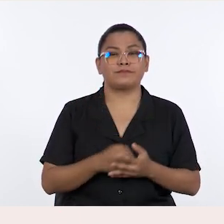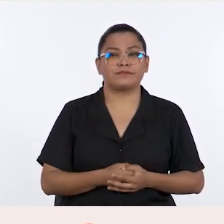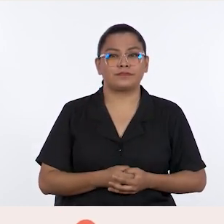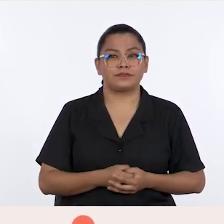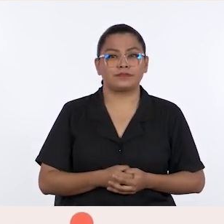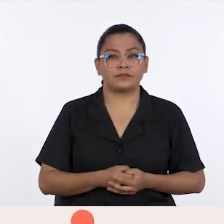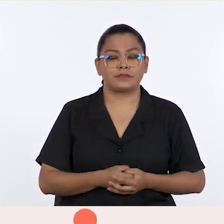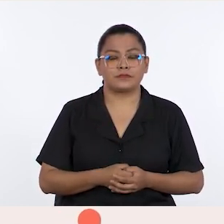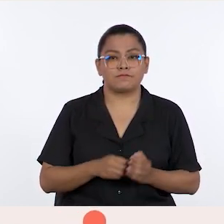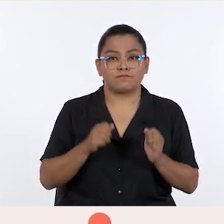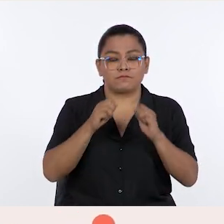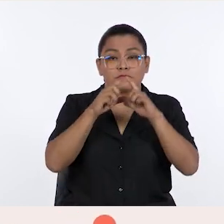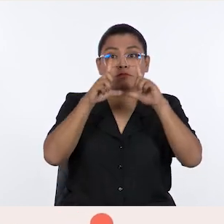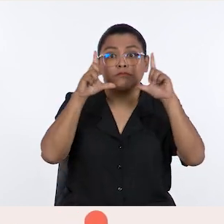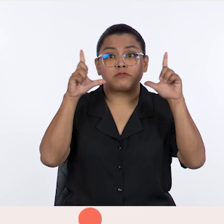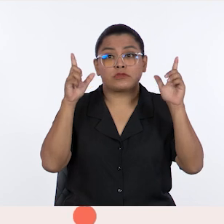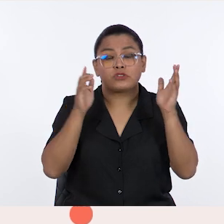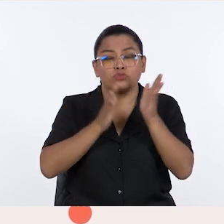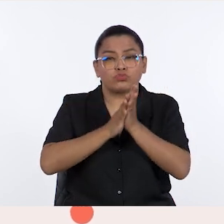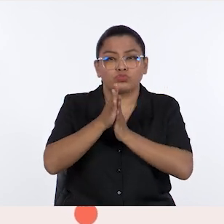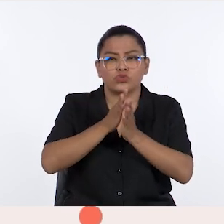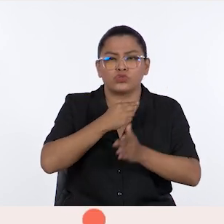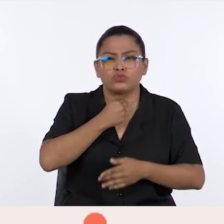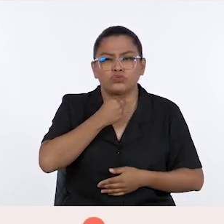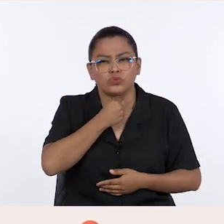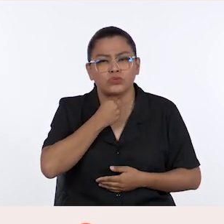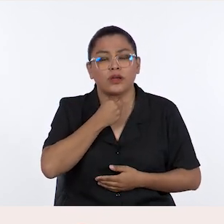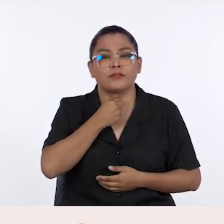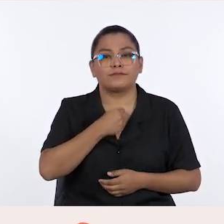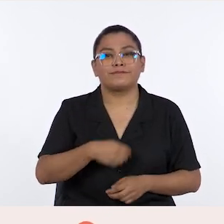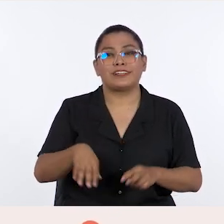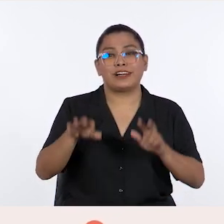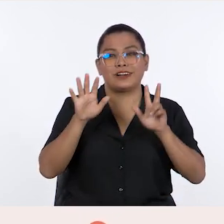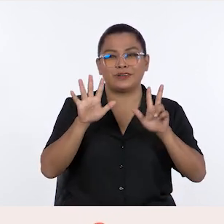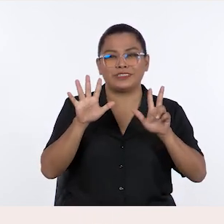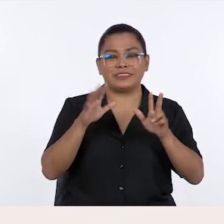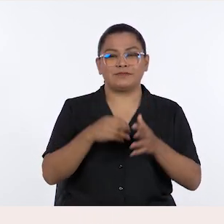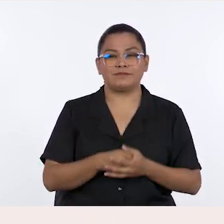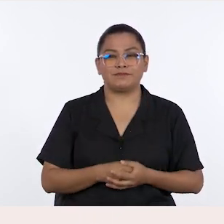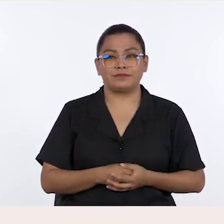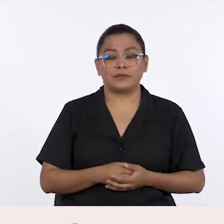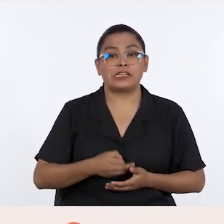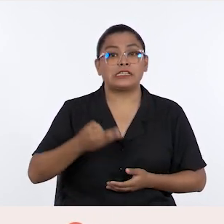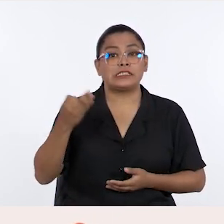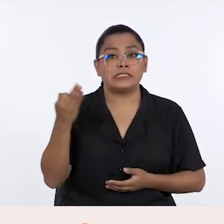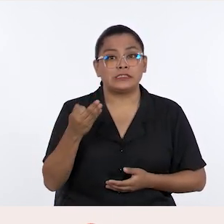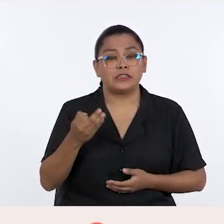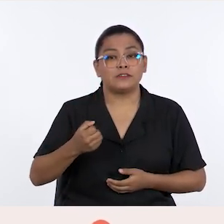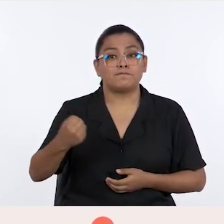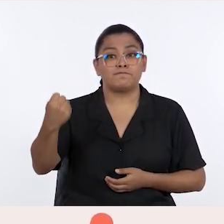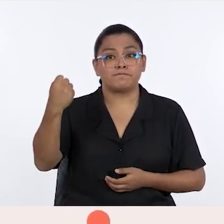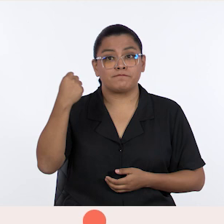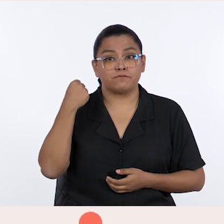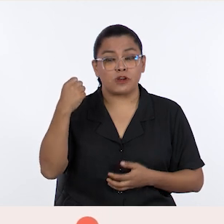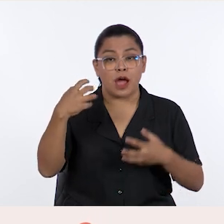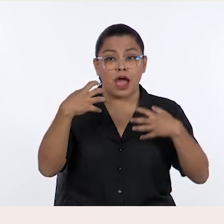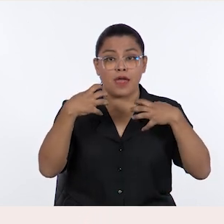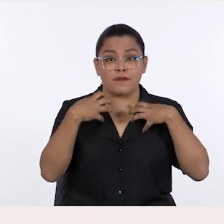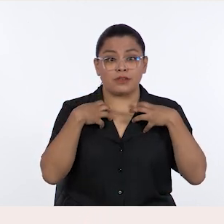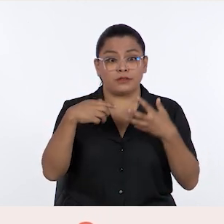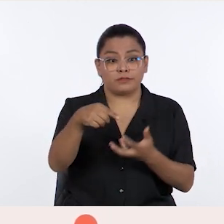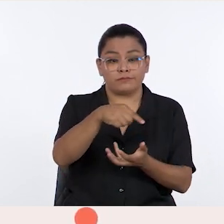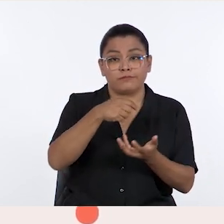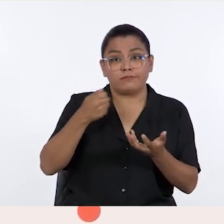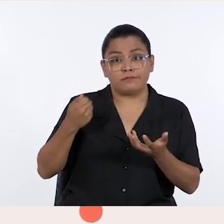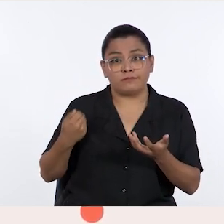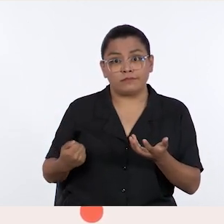Paso 7. Despertar el interés y la curiosidad. Paso 8. Deben ser relevantes para la